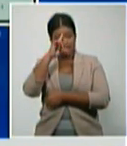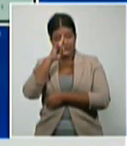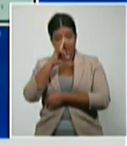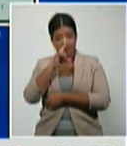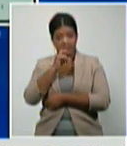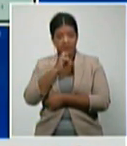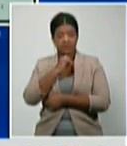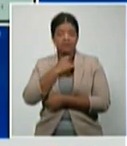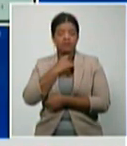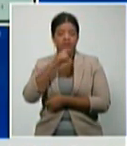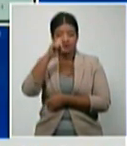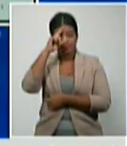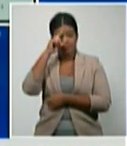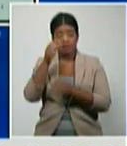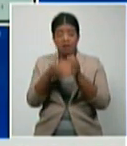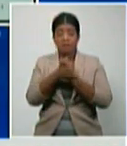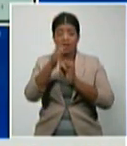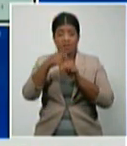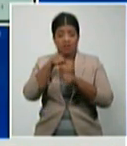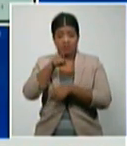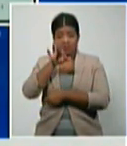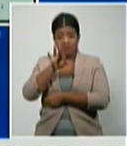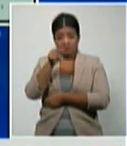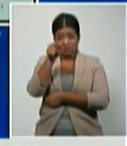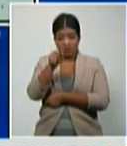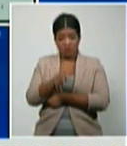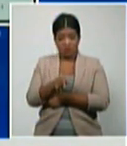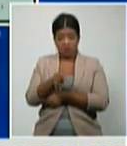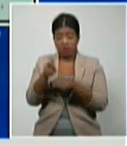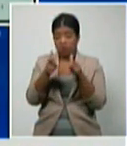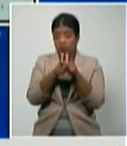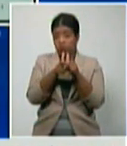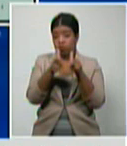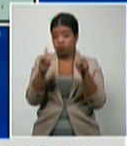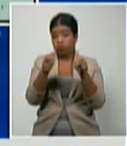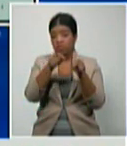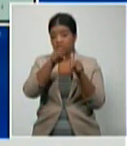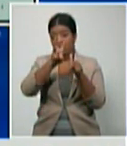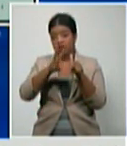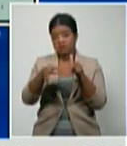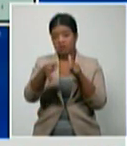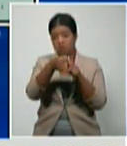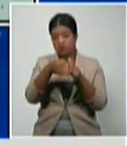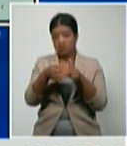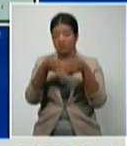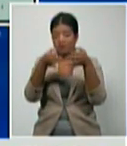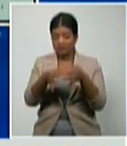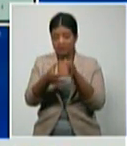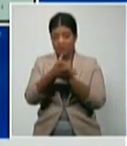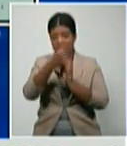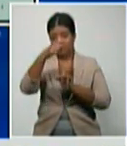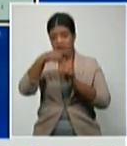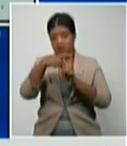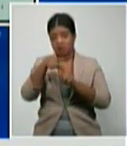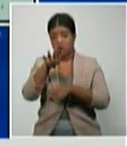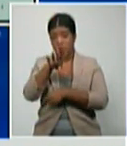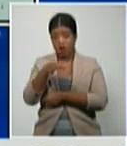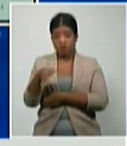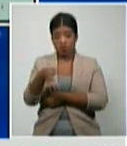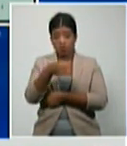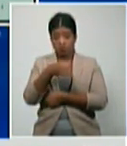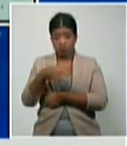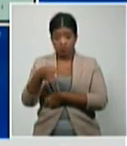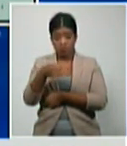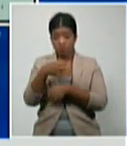18 casos confirmados, el mayor número 13 del municipio Matanzas, 4 del municipio